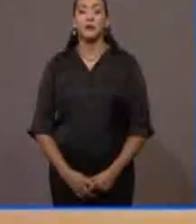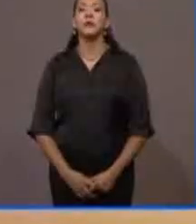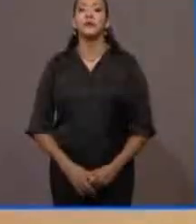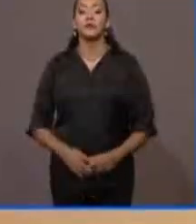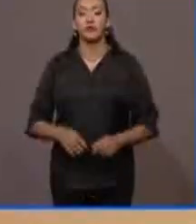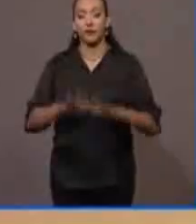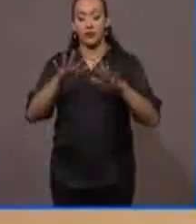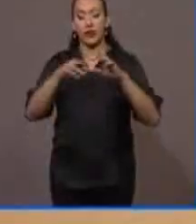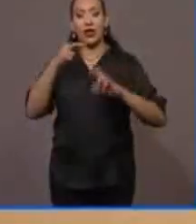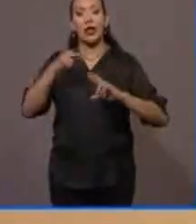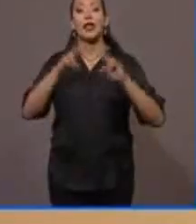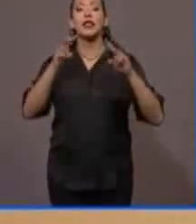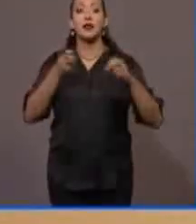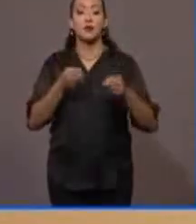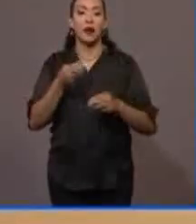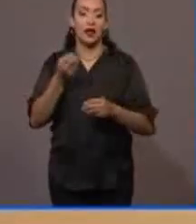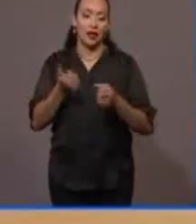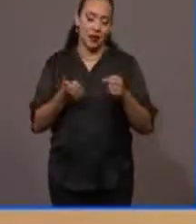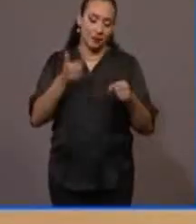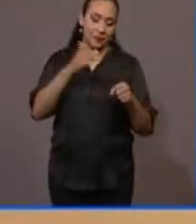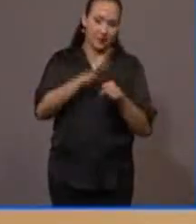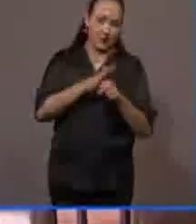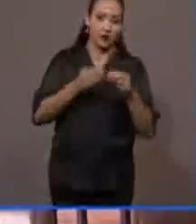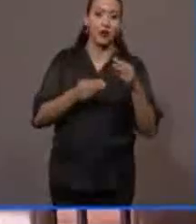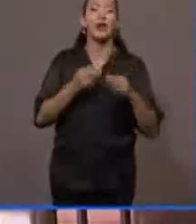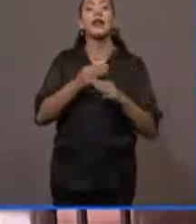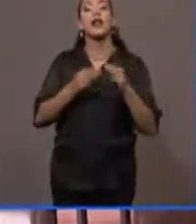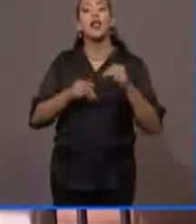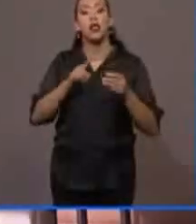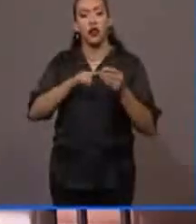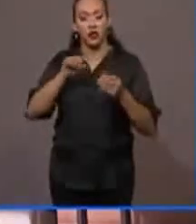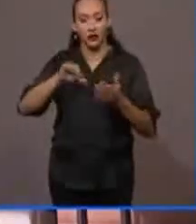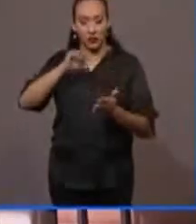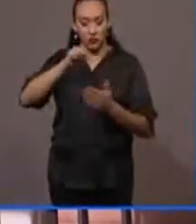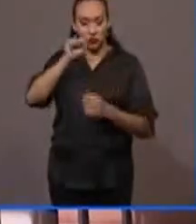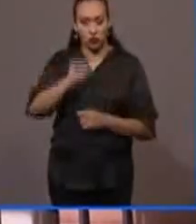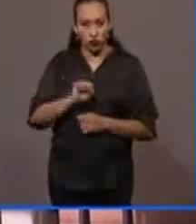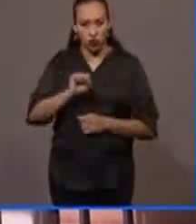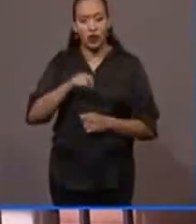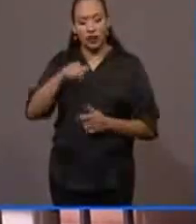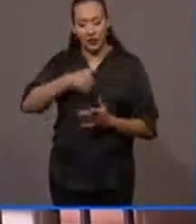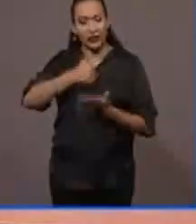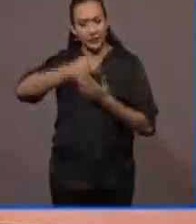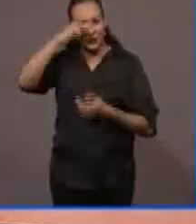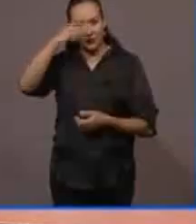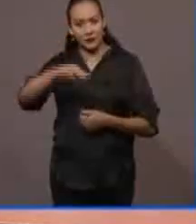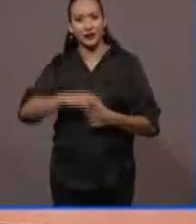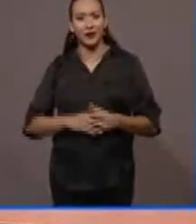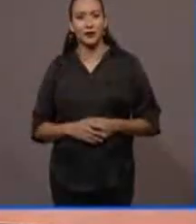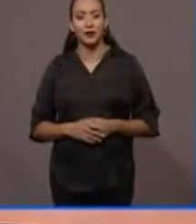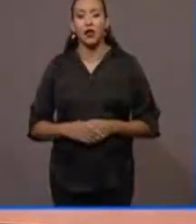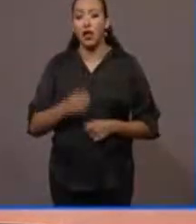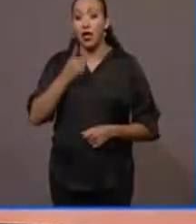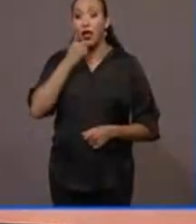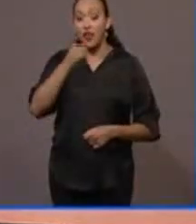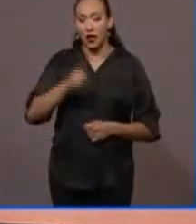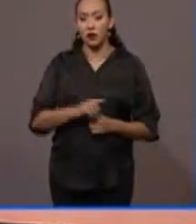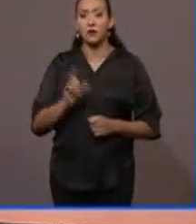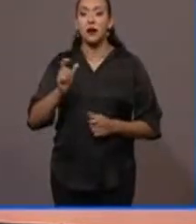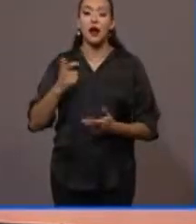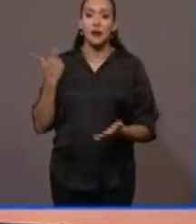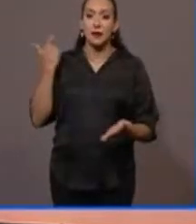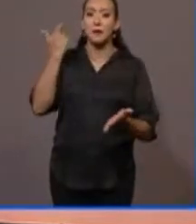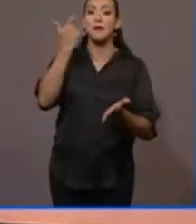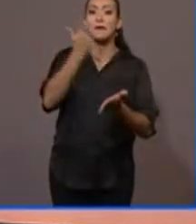El Pleno Regional en Materias Administrativa y Civil de la región Centro-Sur con residencia en la Ciudad de México estableció que el pago de